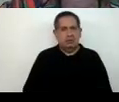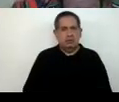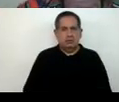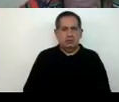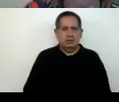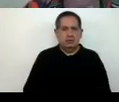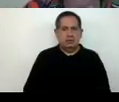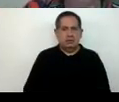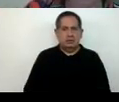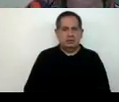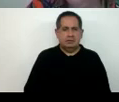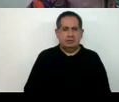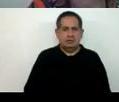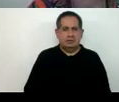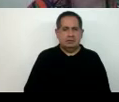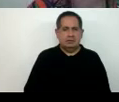Ok.